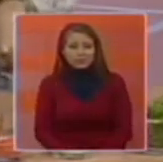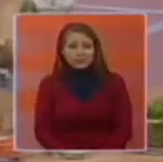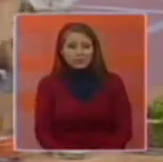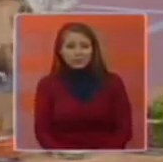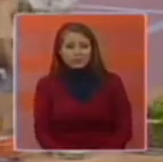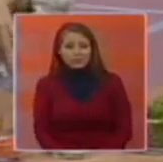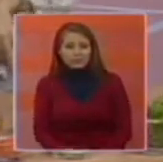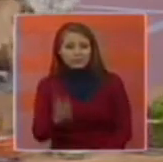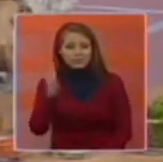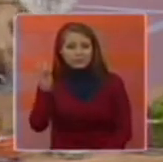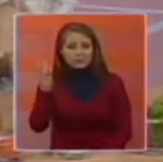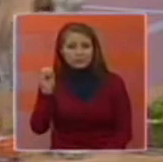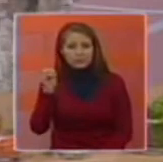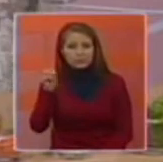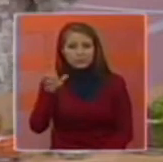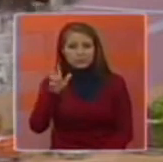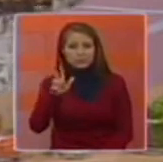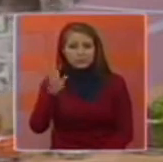602-3674,